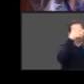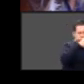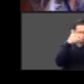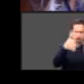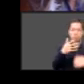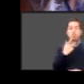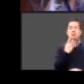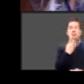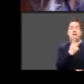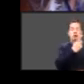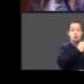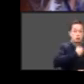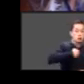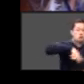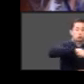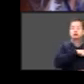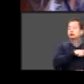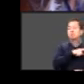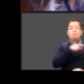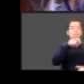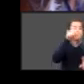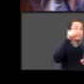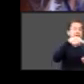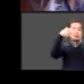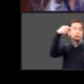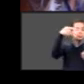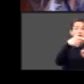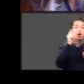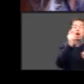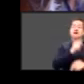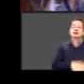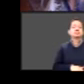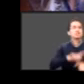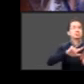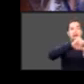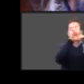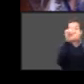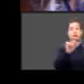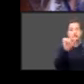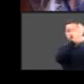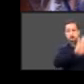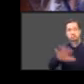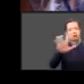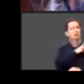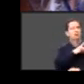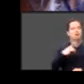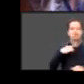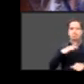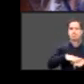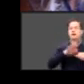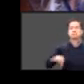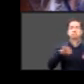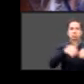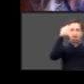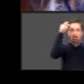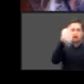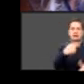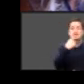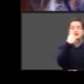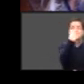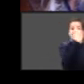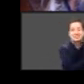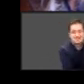imperante hacer de la primera infancia una prioridad nacional porque en muchos de nuestros casos es la causa de nuestras